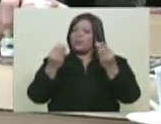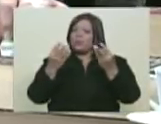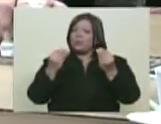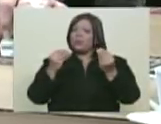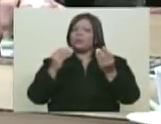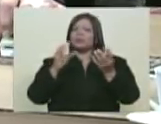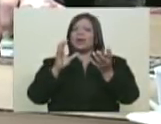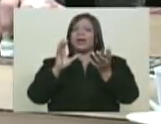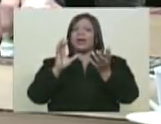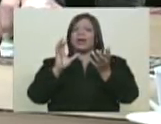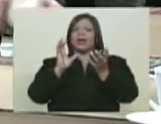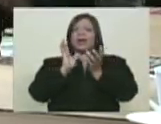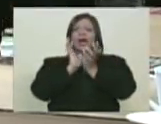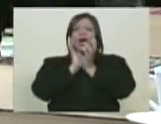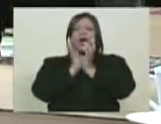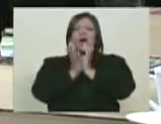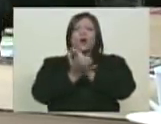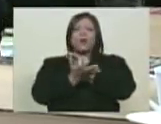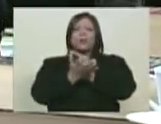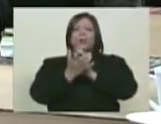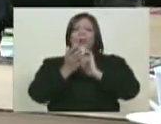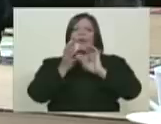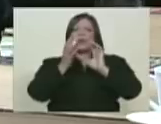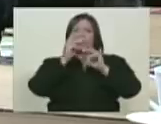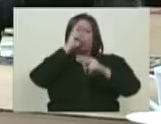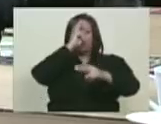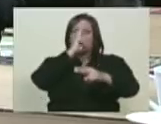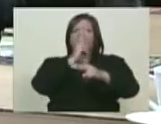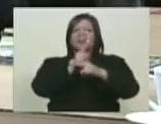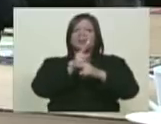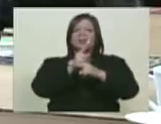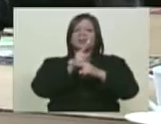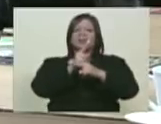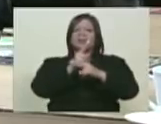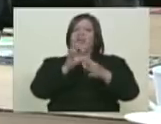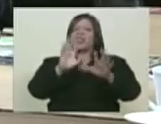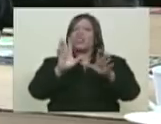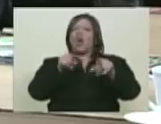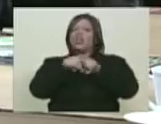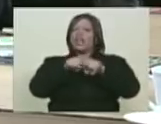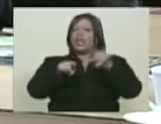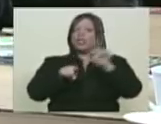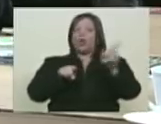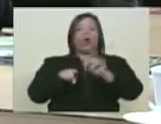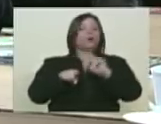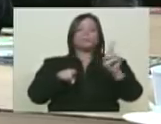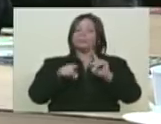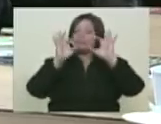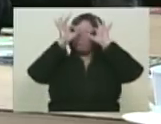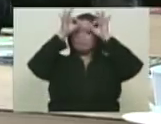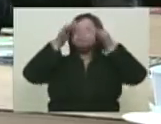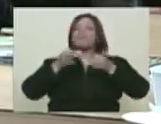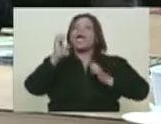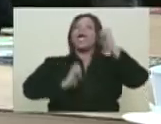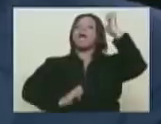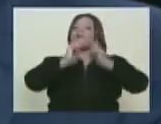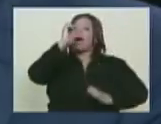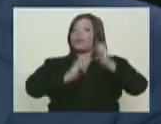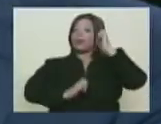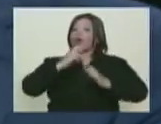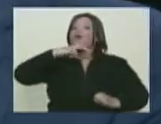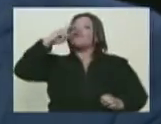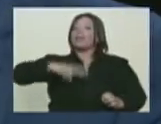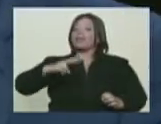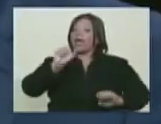geografía, demasiada culto, no hablemos de más, no critiquemos. No, yo creo que la mejor defensa es la